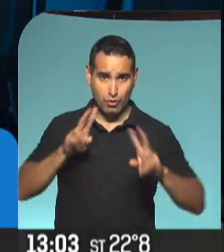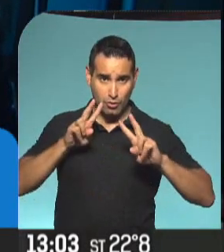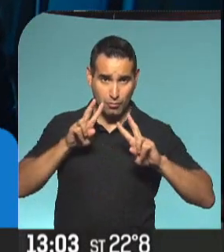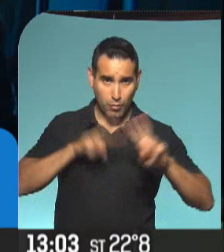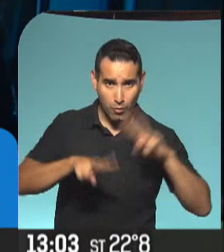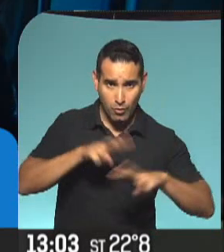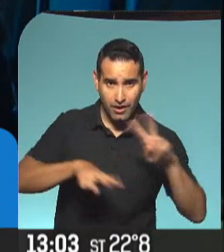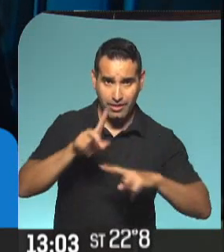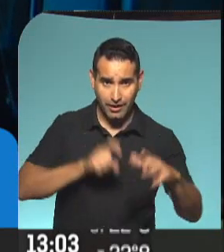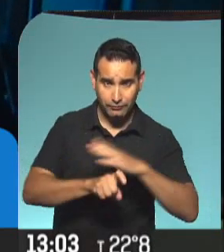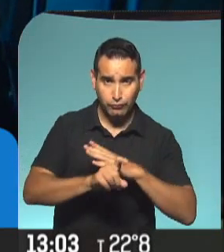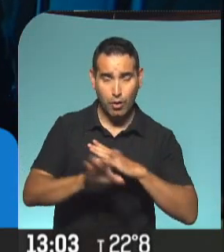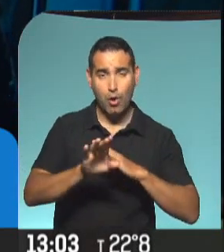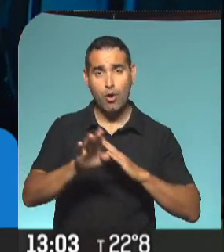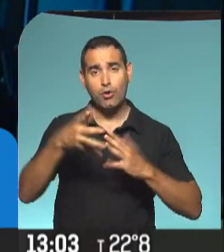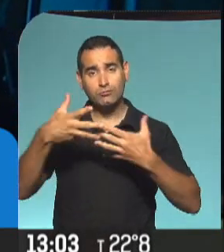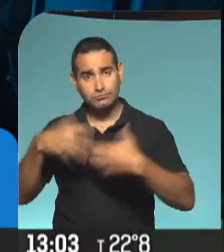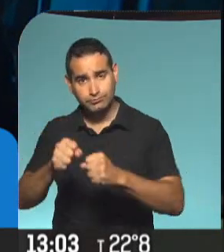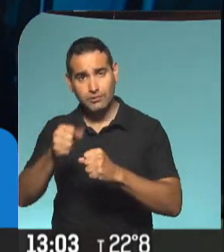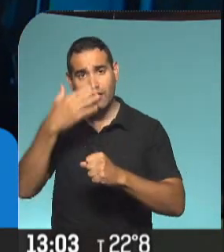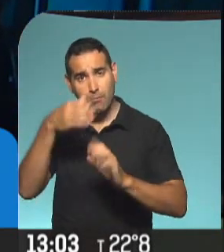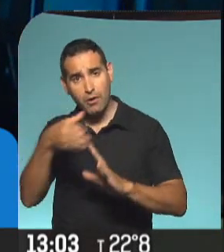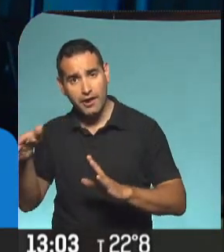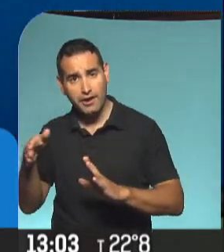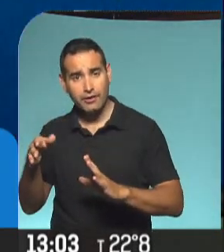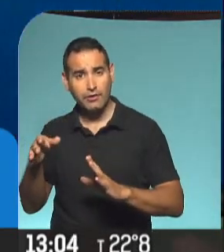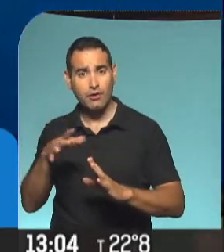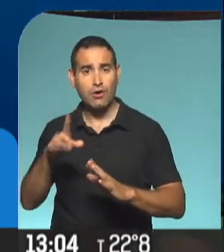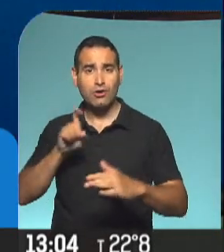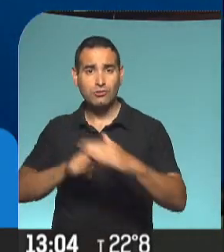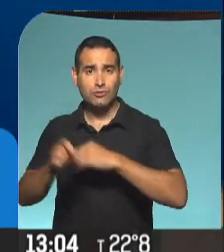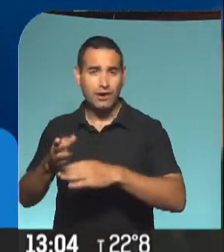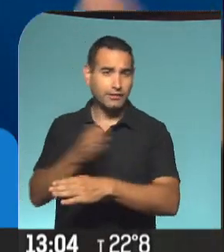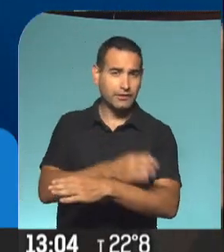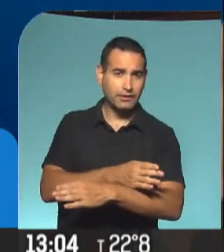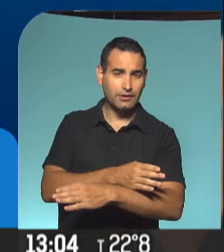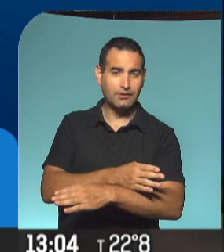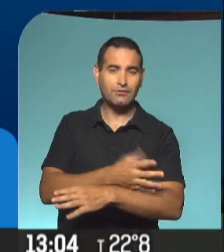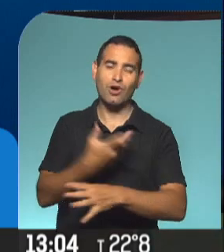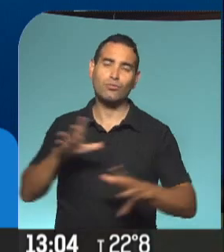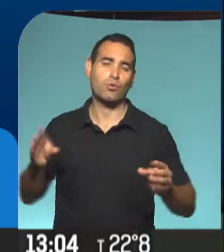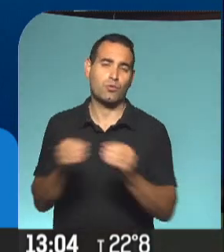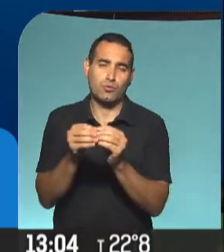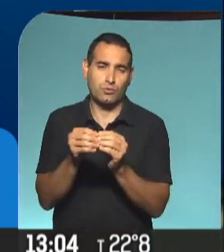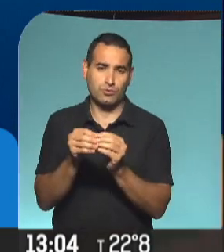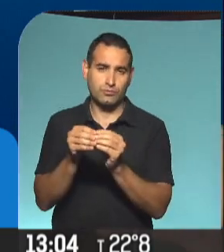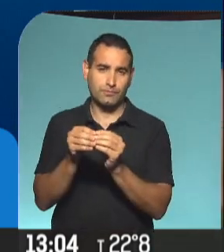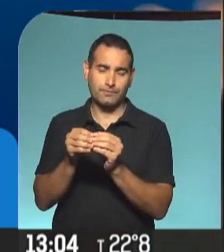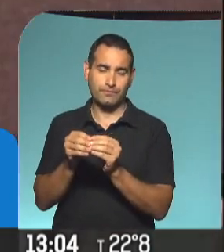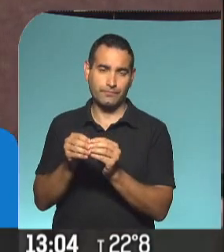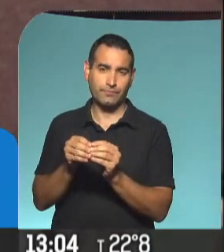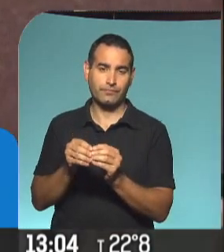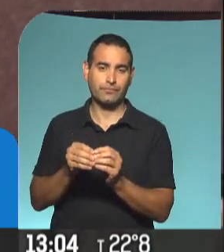post hallazgo del submarino o antes de que zarpara. Es que es un conjunto. Nosotros,